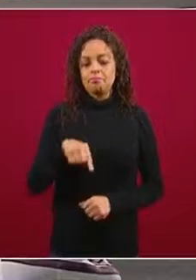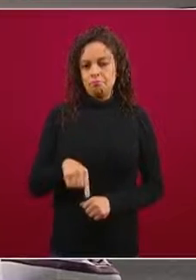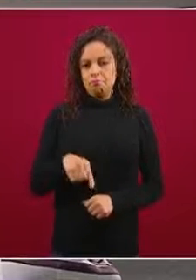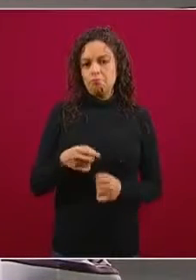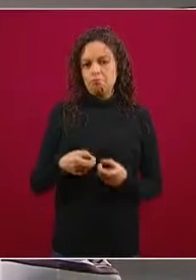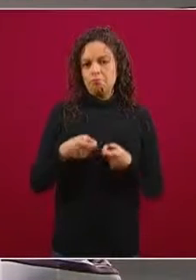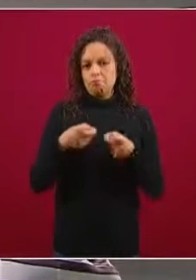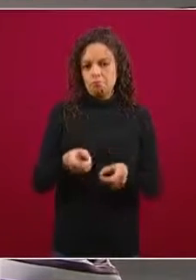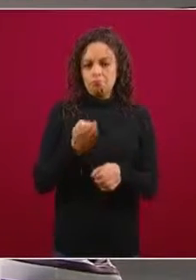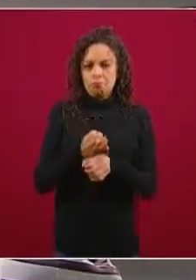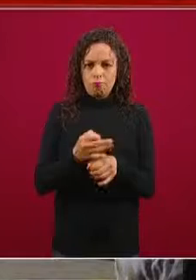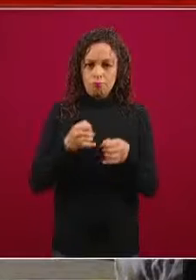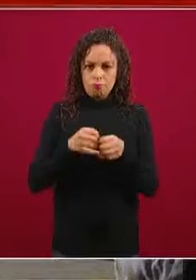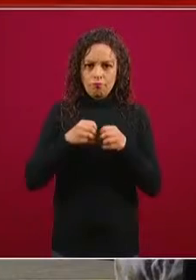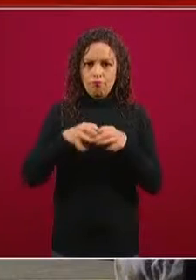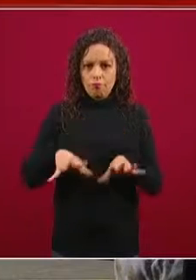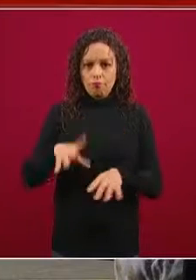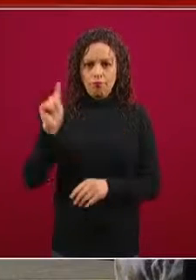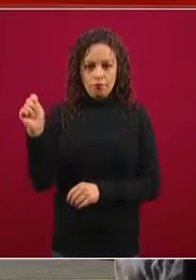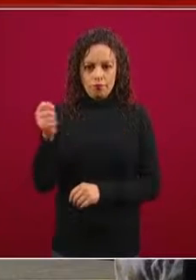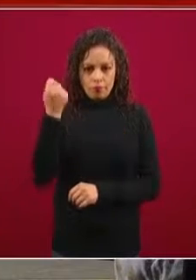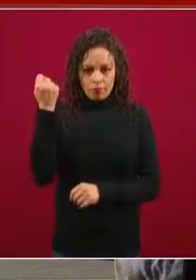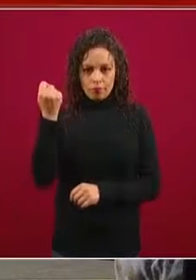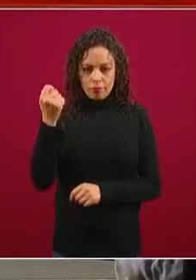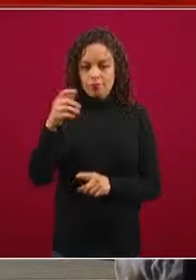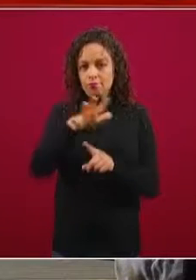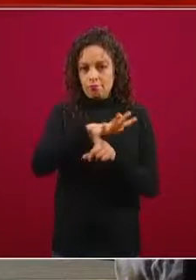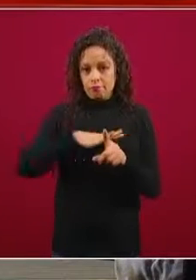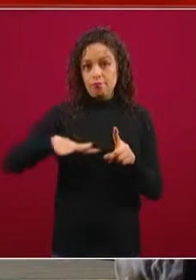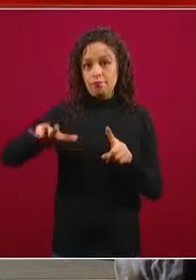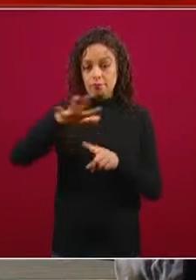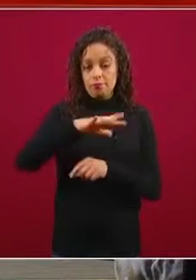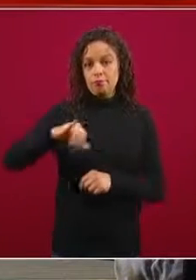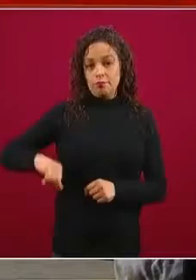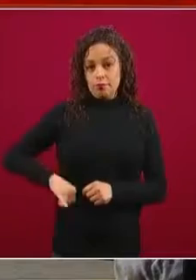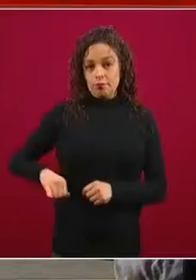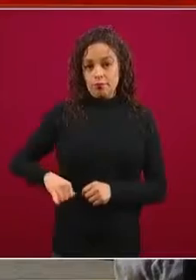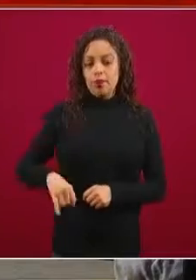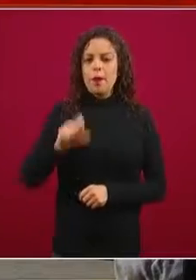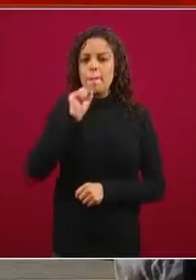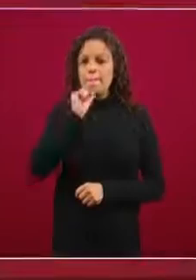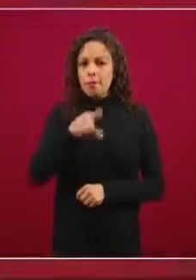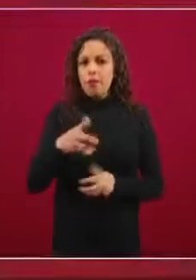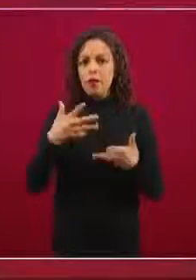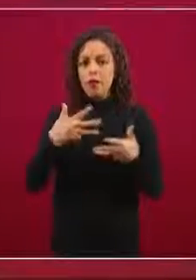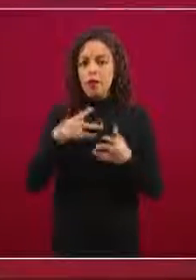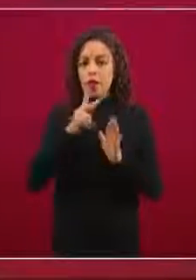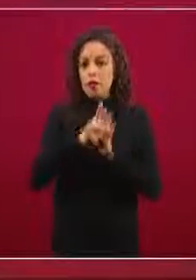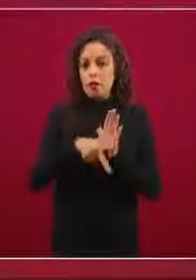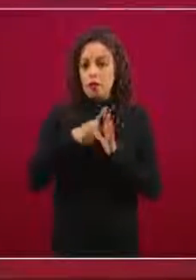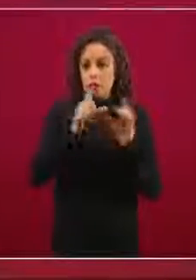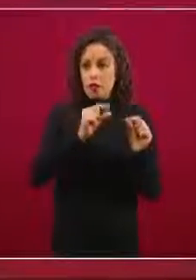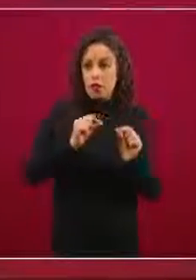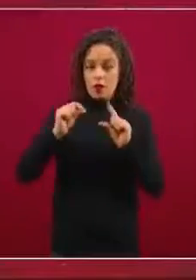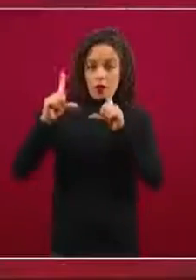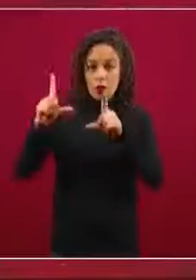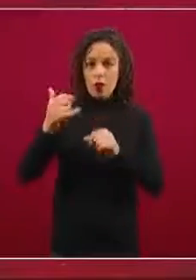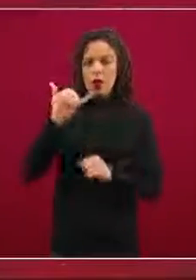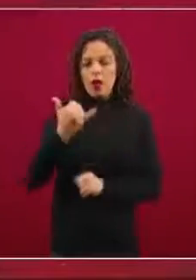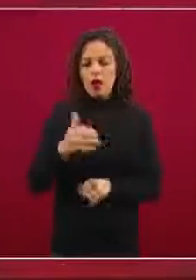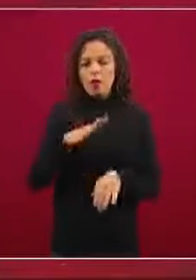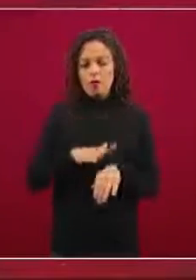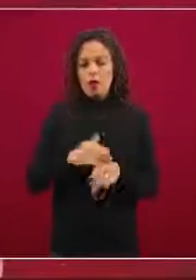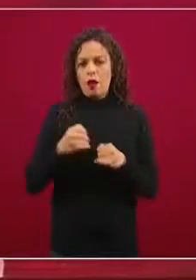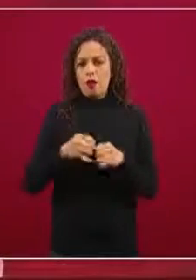vamos a compartir alguna información de interés público, incluyendo un video y otra información que es también